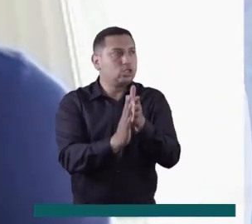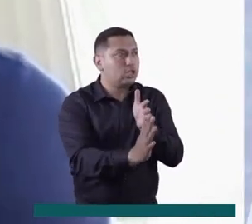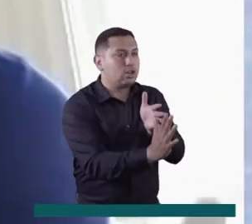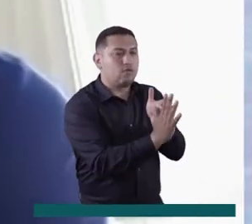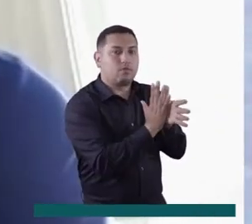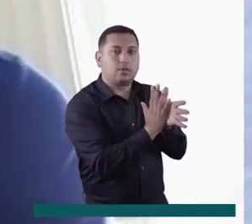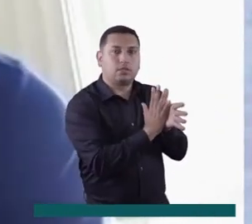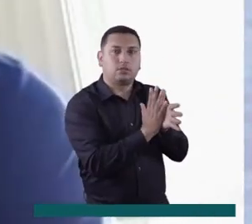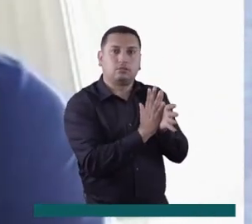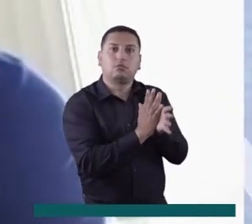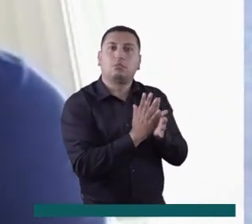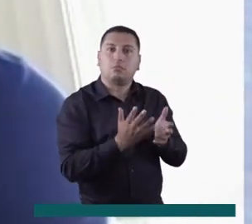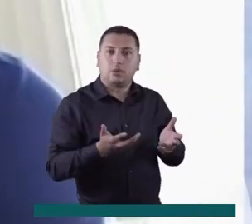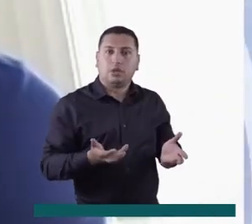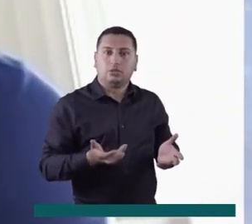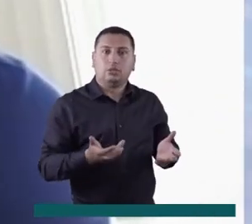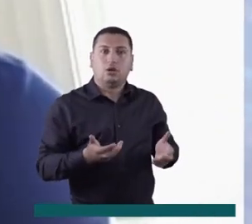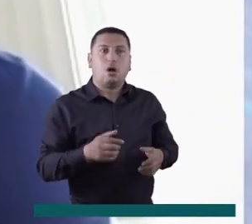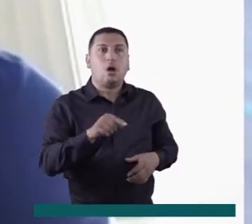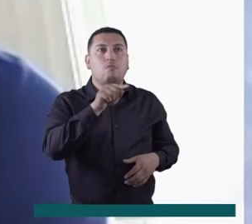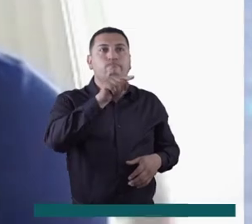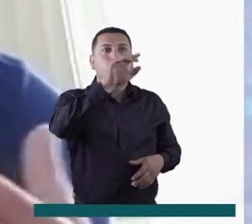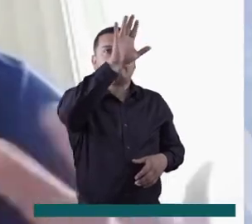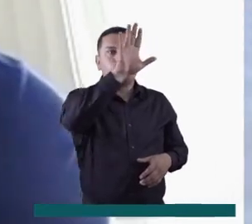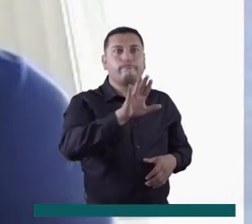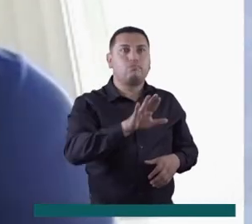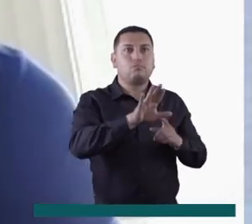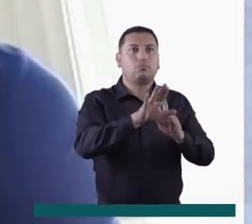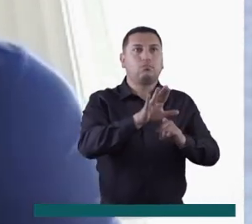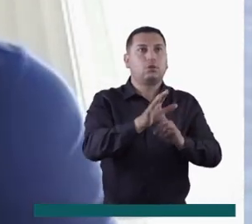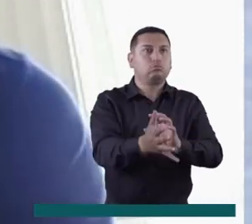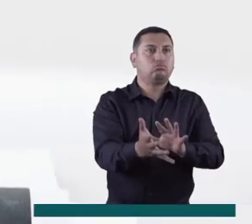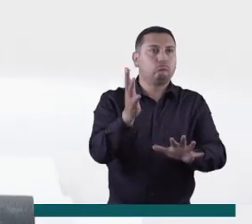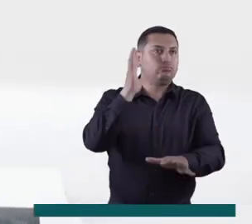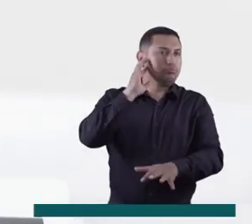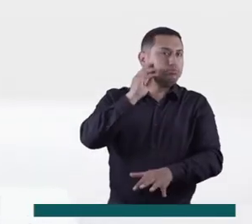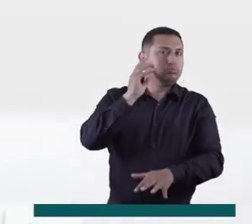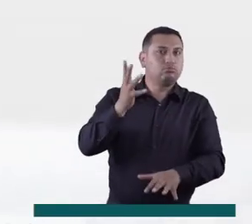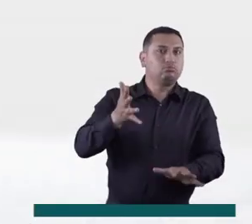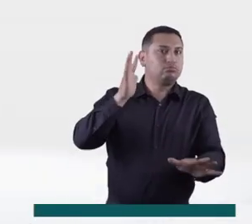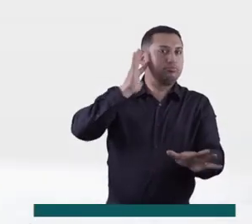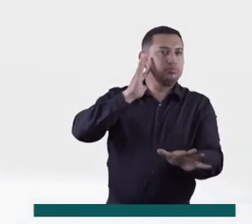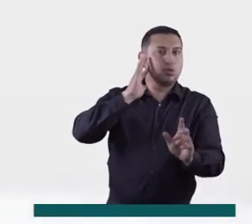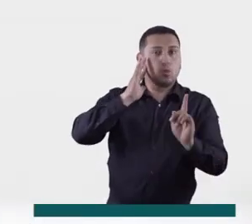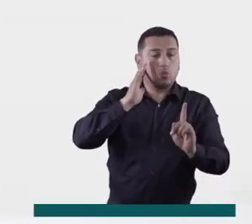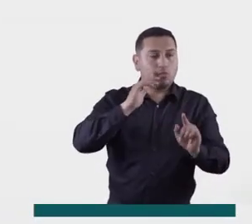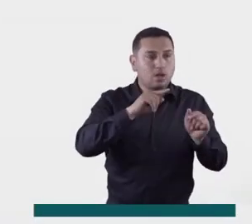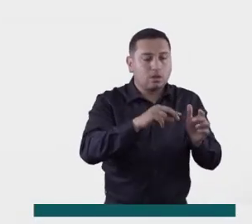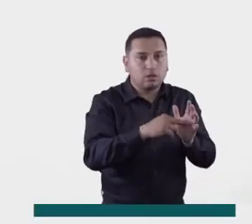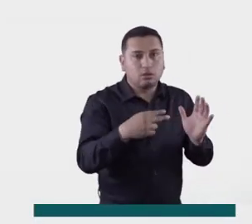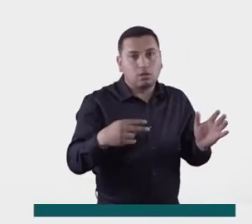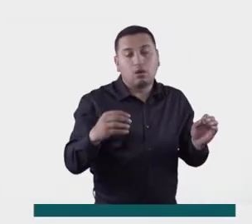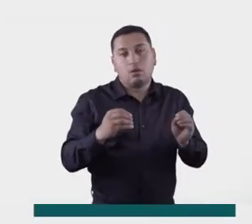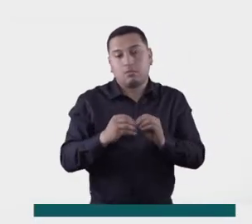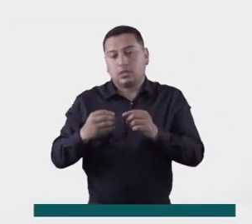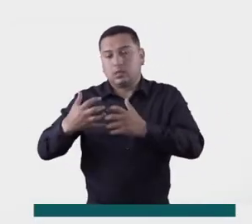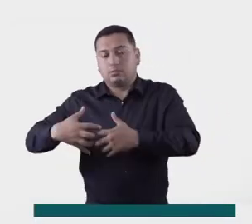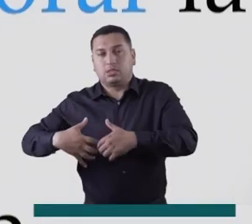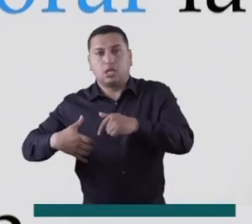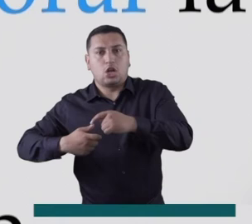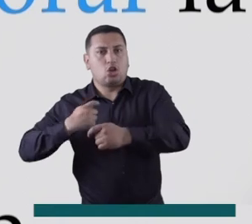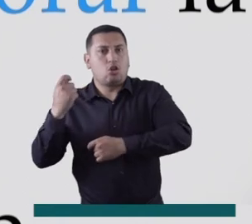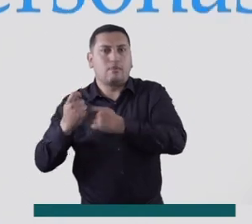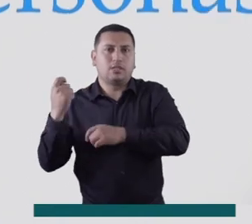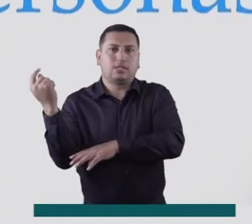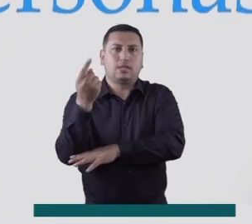está en ese plano, como decimos, como te decía, combinado, que está superponiendo y que es un plano muy interesante. Digamos que las empresas ya se han dado cuenta y